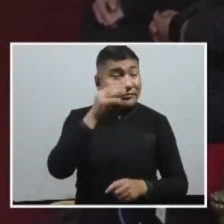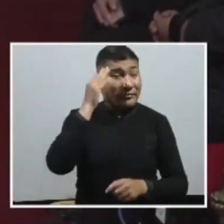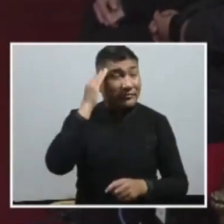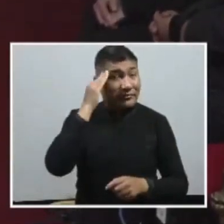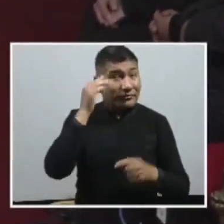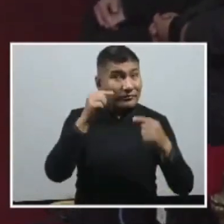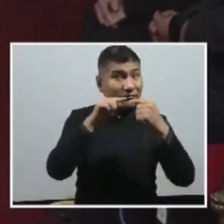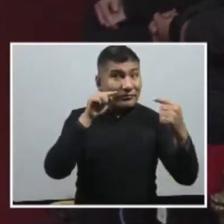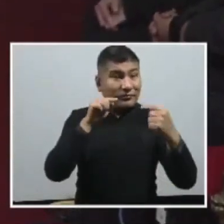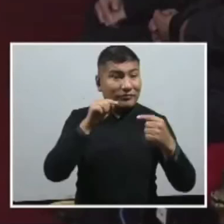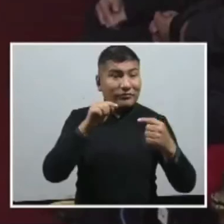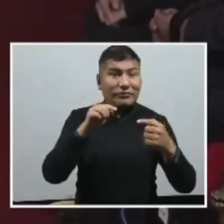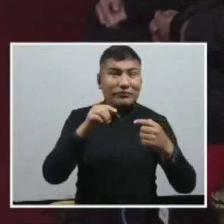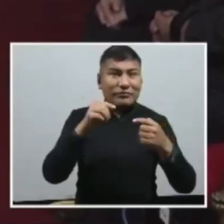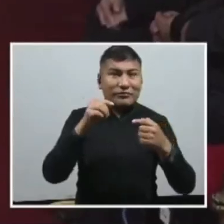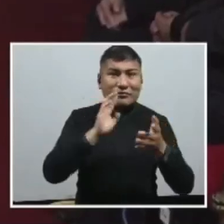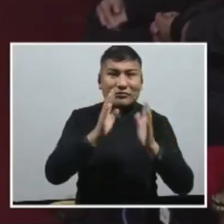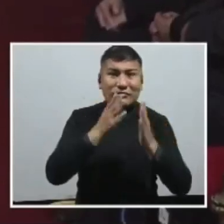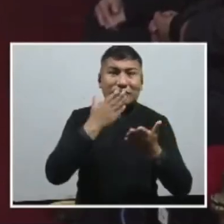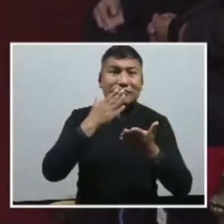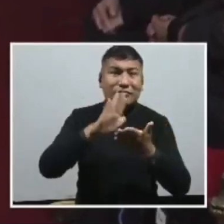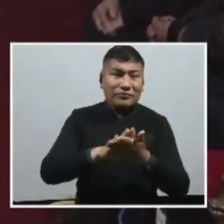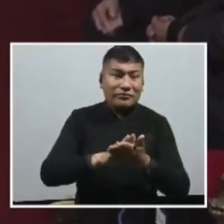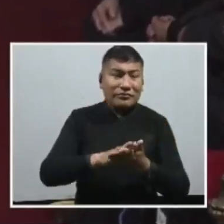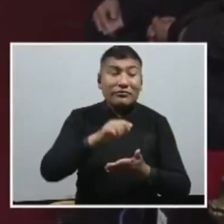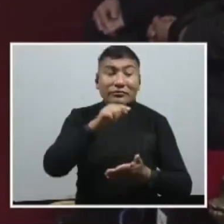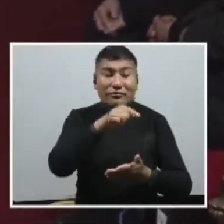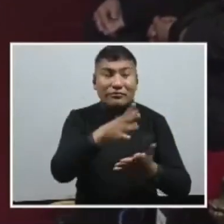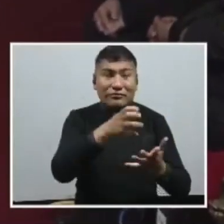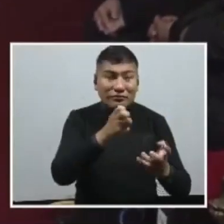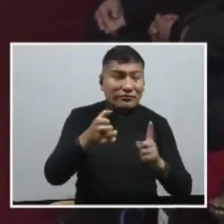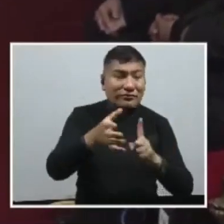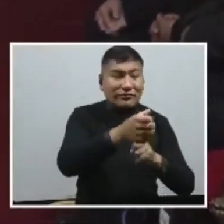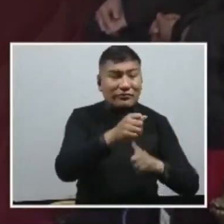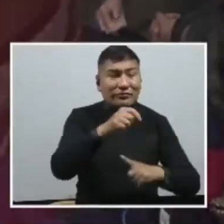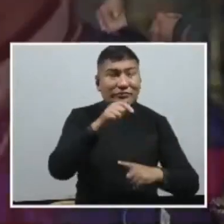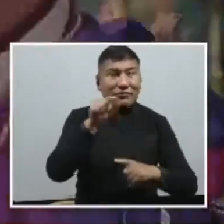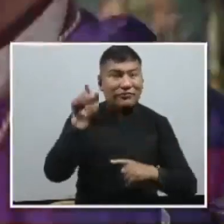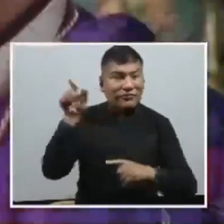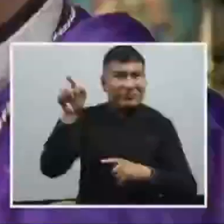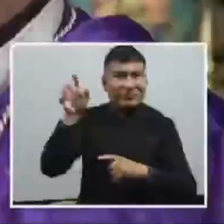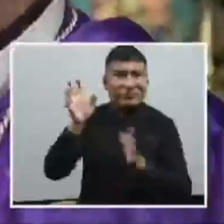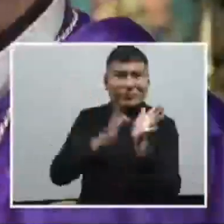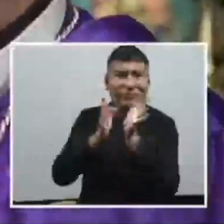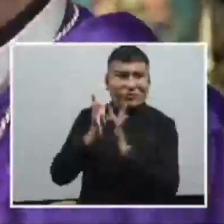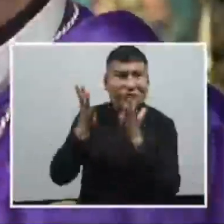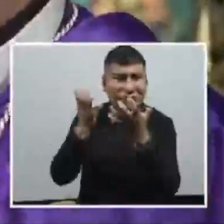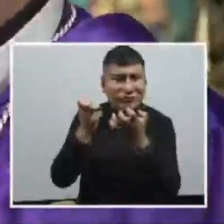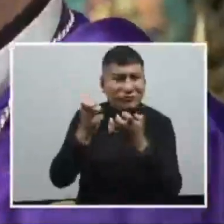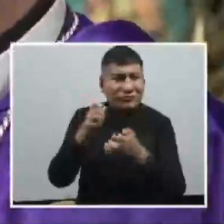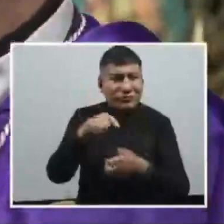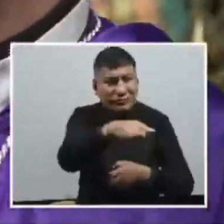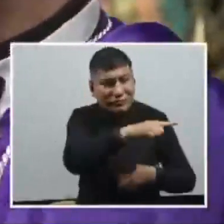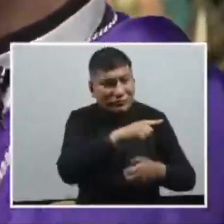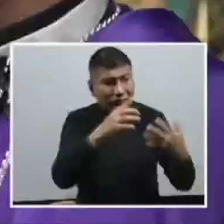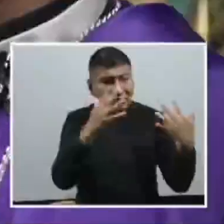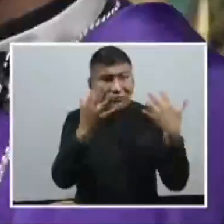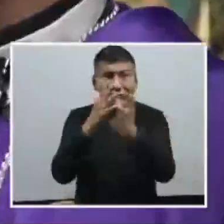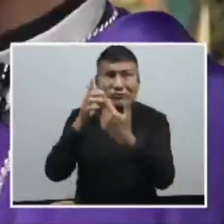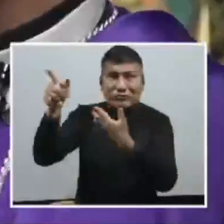enemigos, hablan mal de él, le quieren agarrar, lo quieren apresar, sabe lo que le espera.